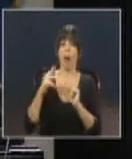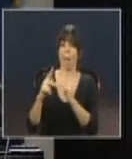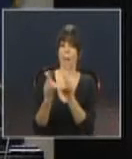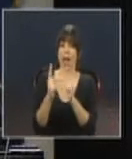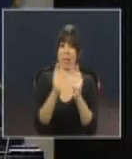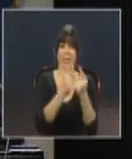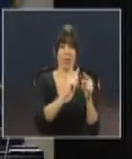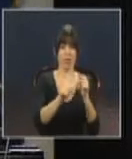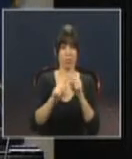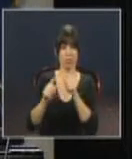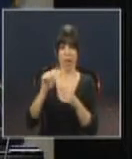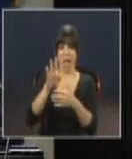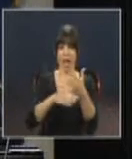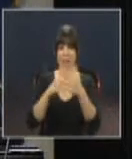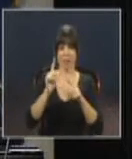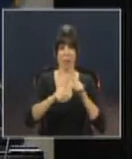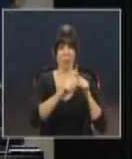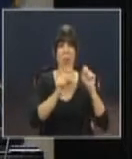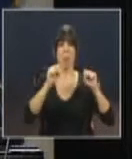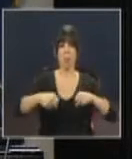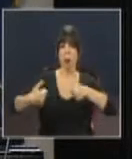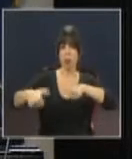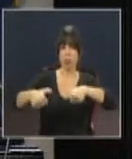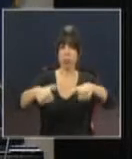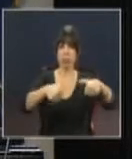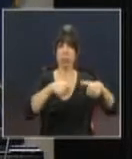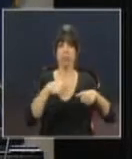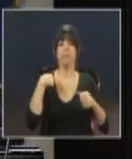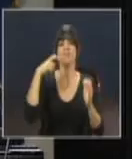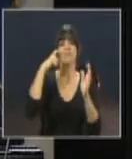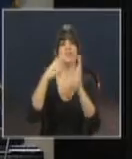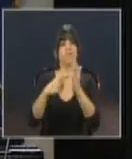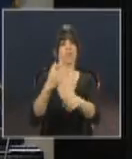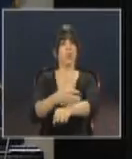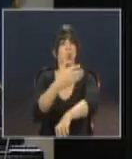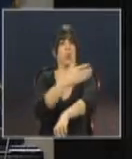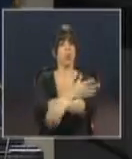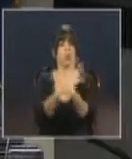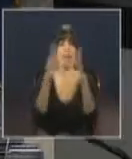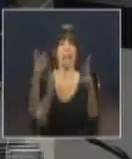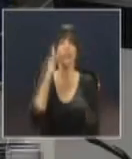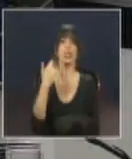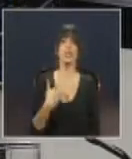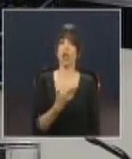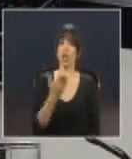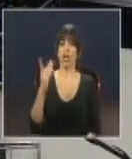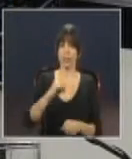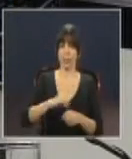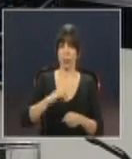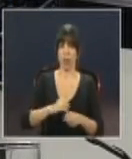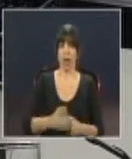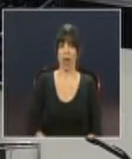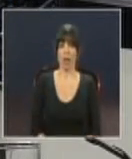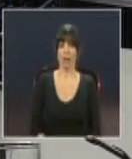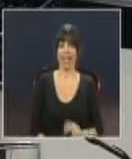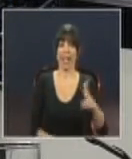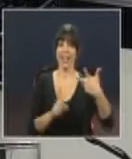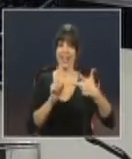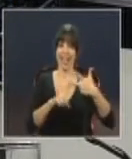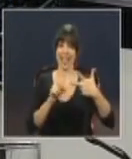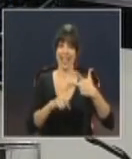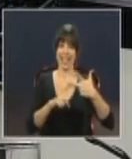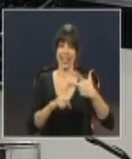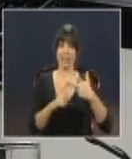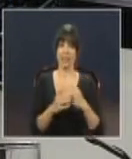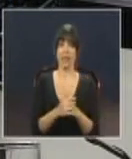la encuesta de borge asociados para diario extra indica que el gobierno solís rivera es el peor más de la mitad de